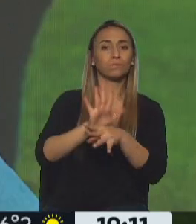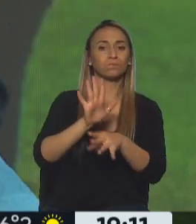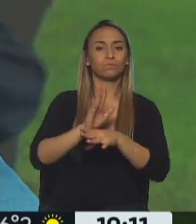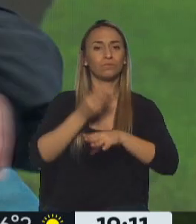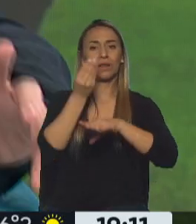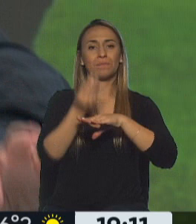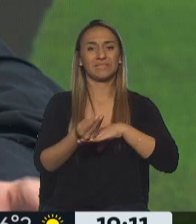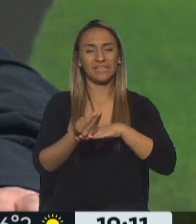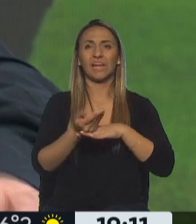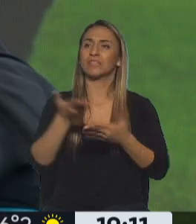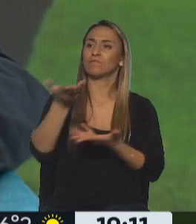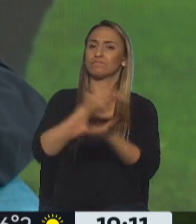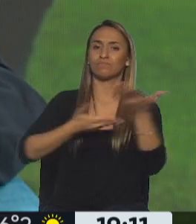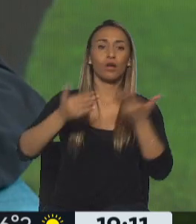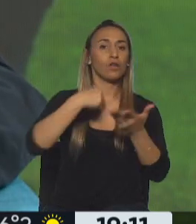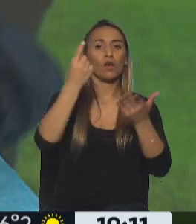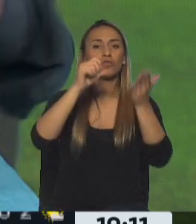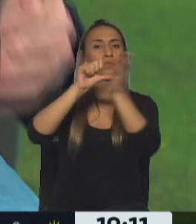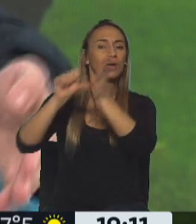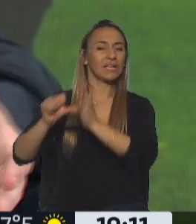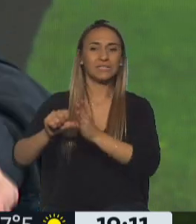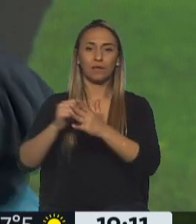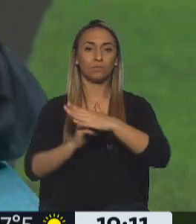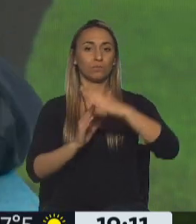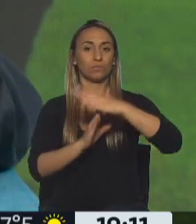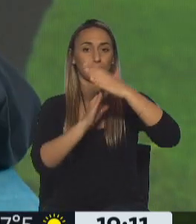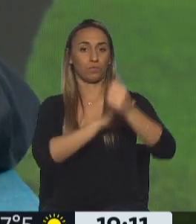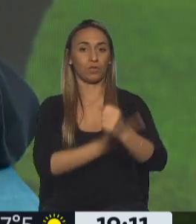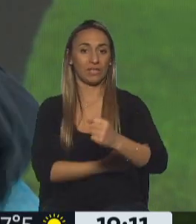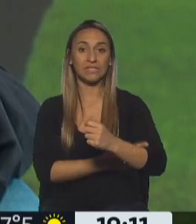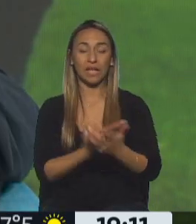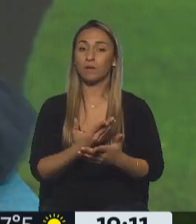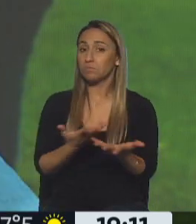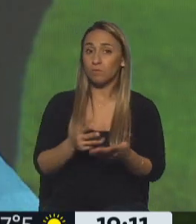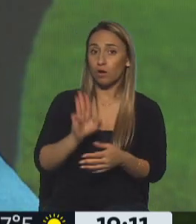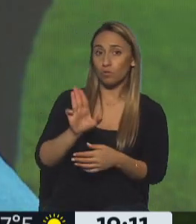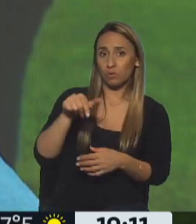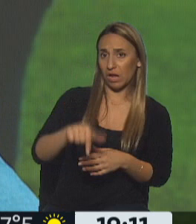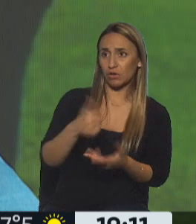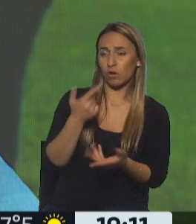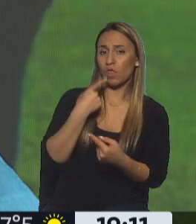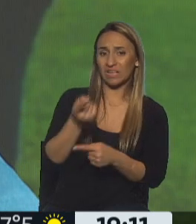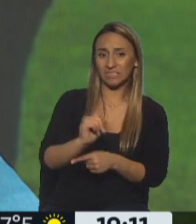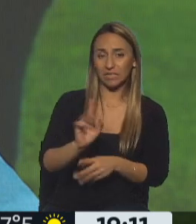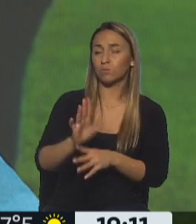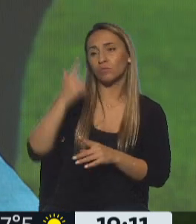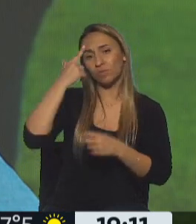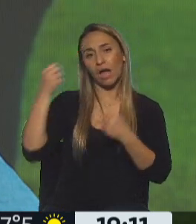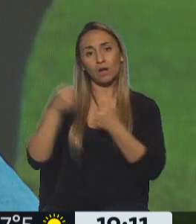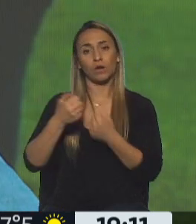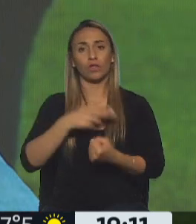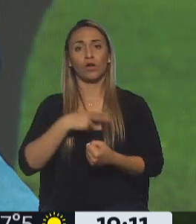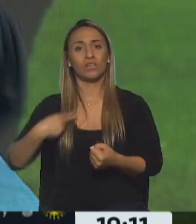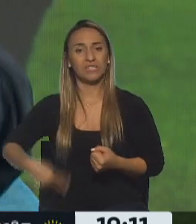con otras potencias regionales, lo mismo que se pone a plantear hoy en día. De hecho, Lula no plantea un alineamiento con China o con Rusia, Lula plantea la idea